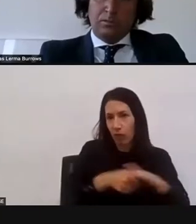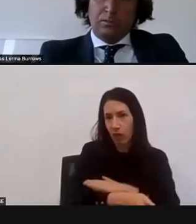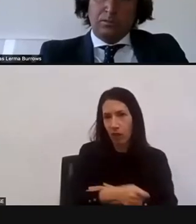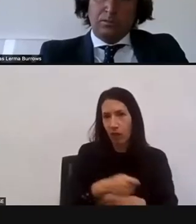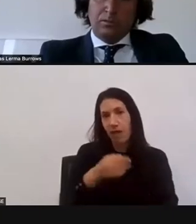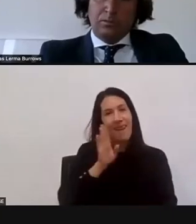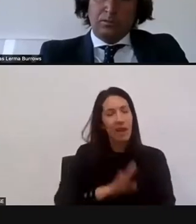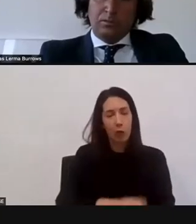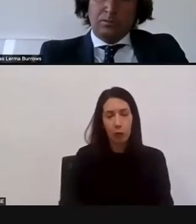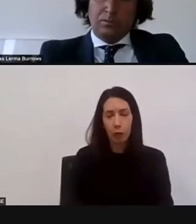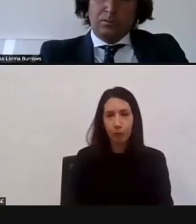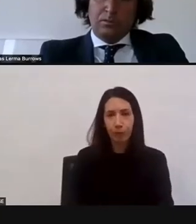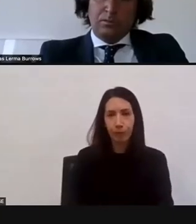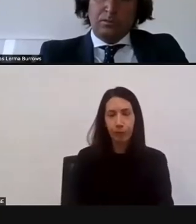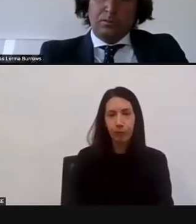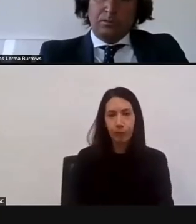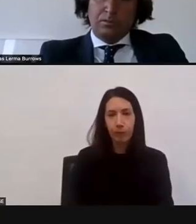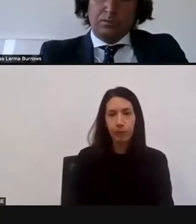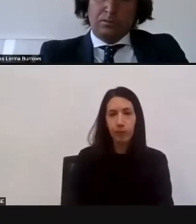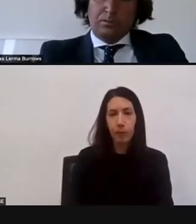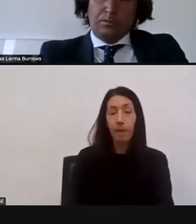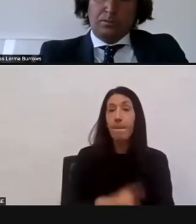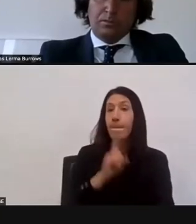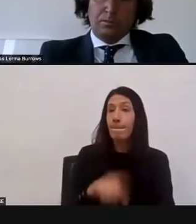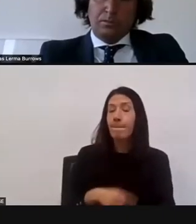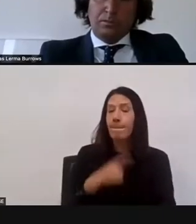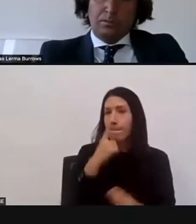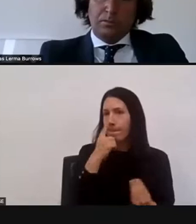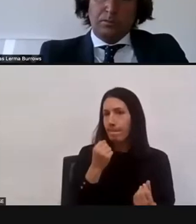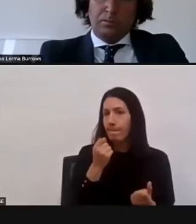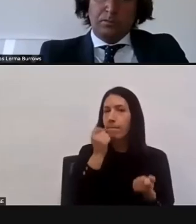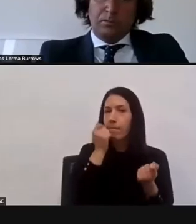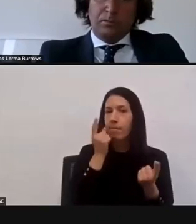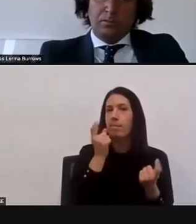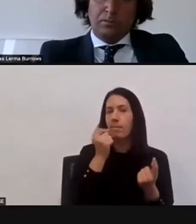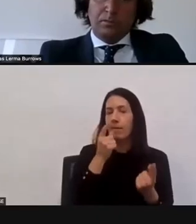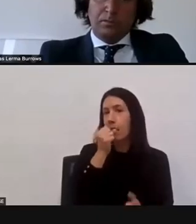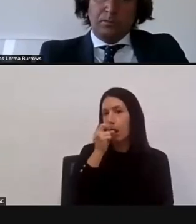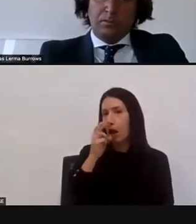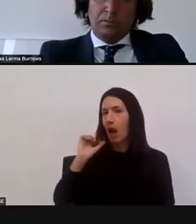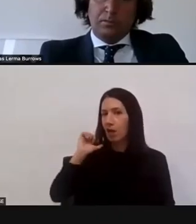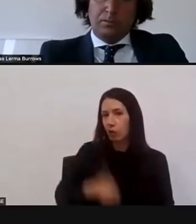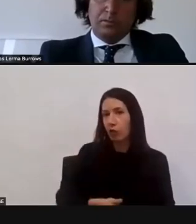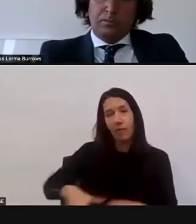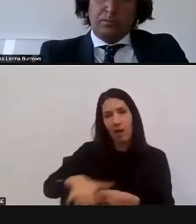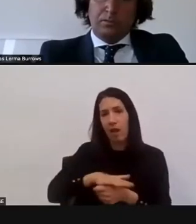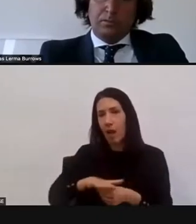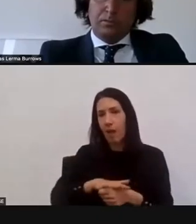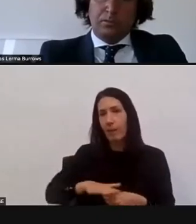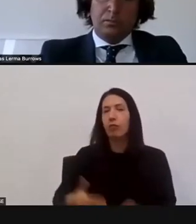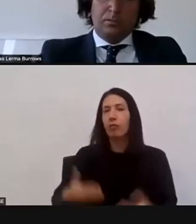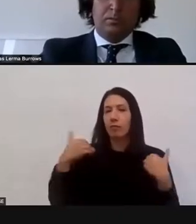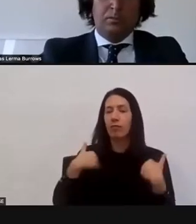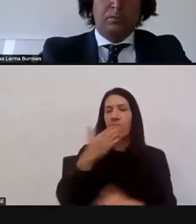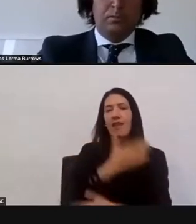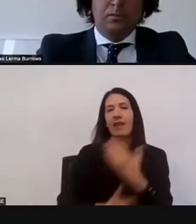delitos. Y también lo que vamos percibiendo en los últimos años desde el ámbito de las entidades de discapacidad